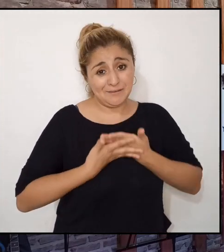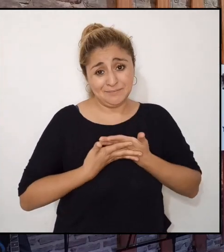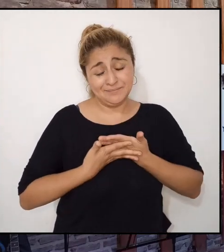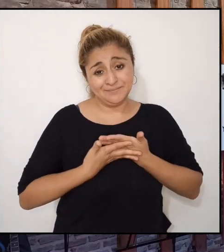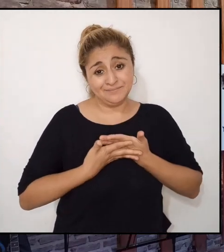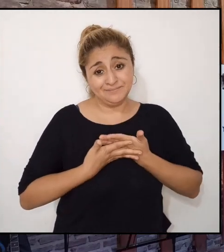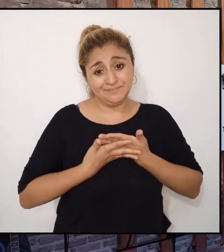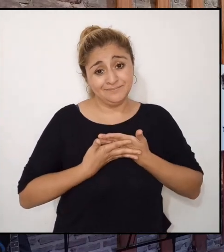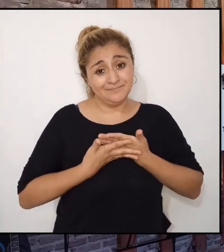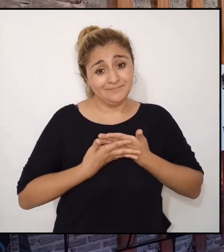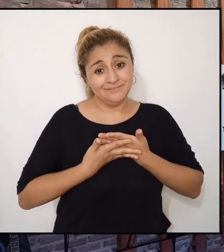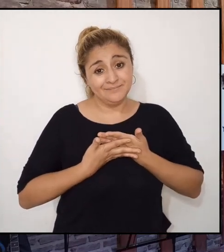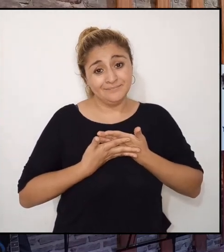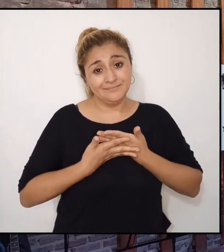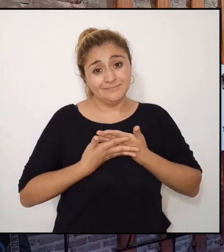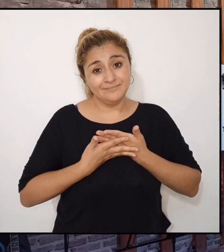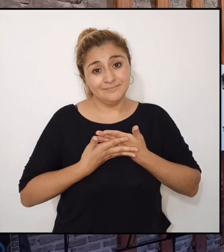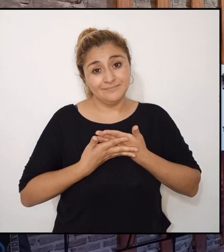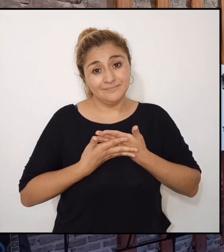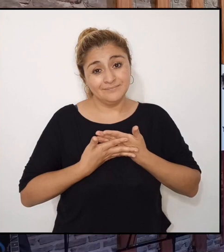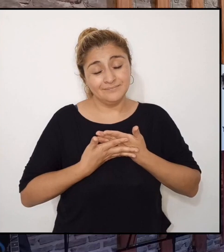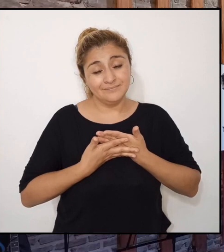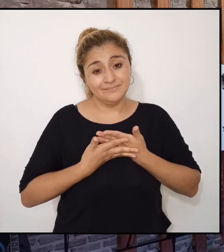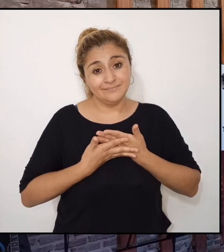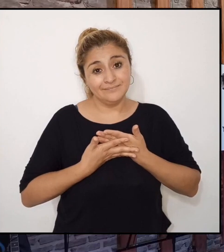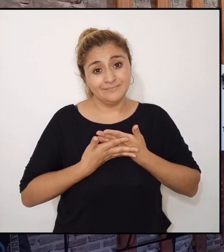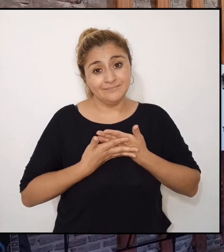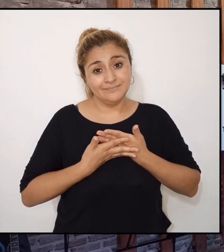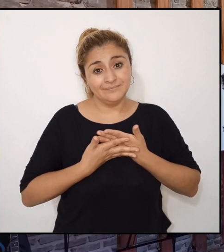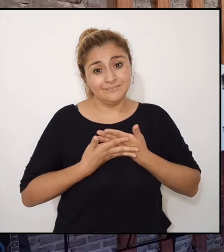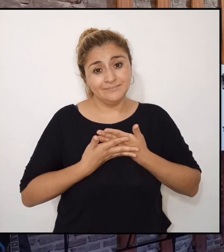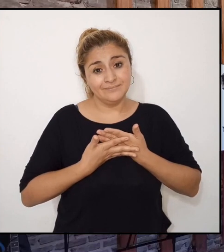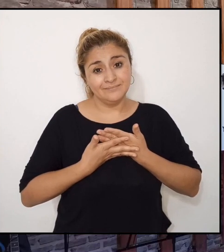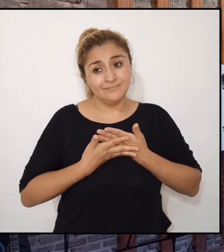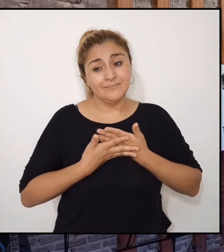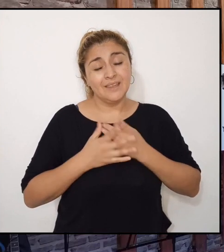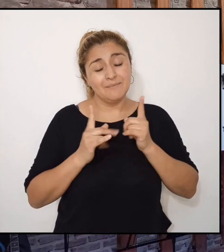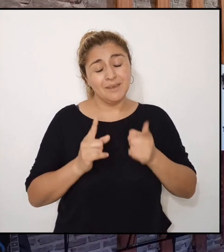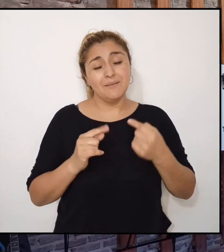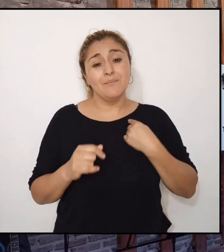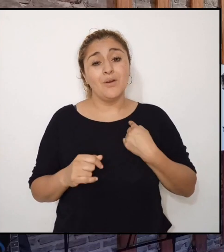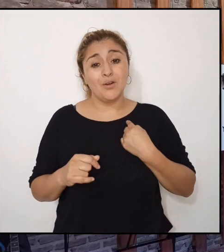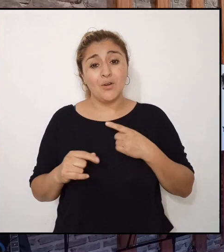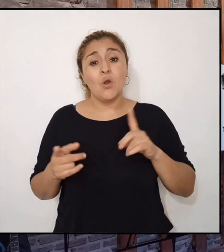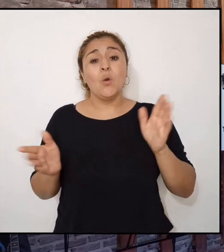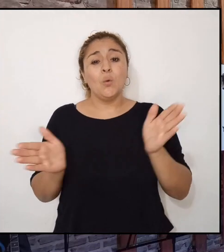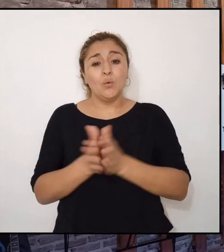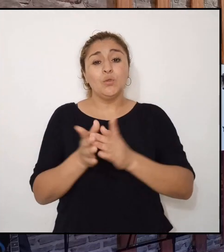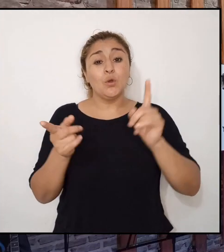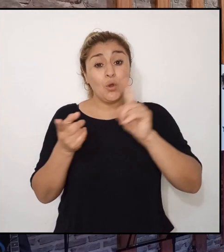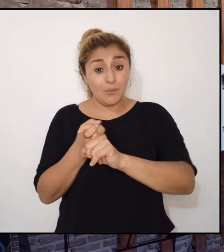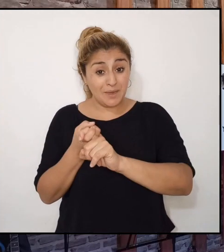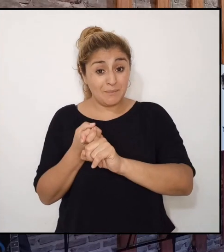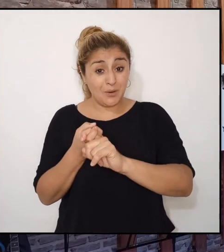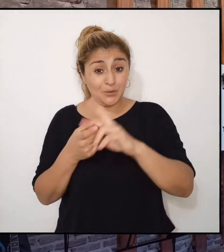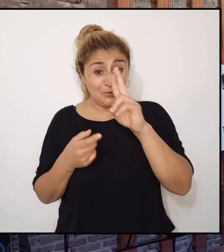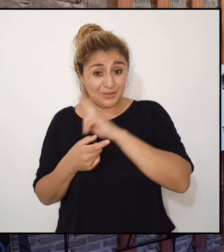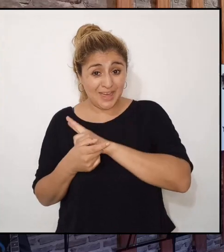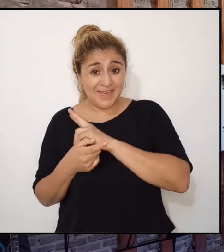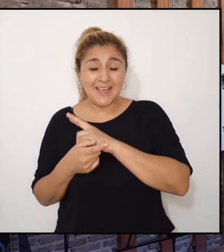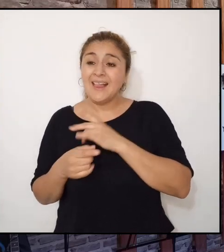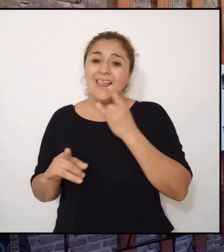Y lo digo con total sinceridad, y lo hablé muchas veces con mi esposa, le digo: vos no sos mi primer amor.